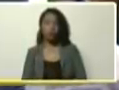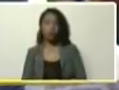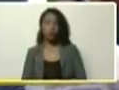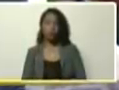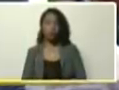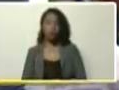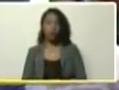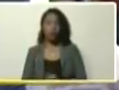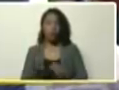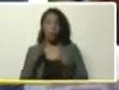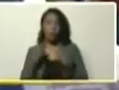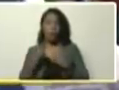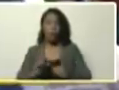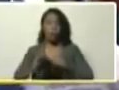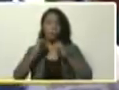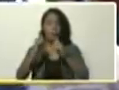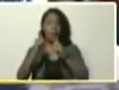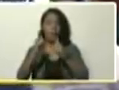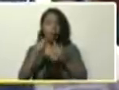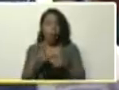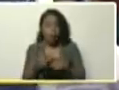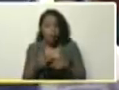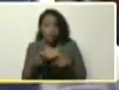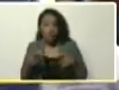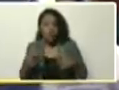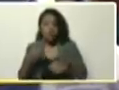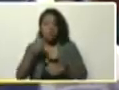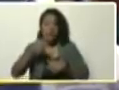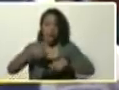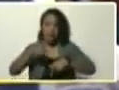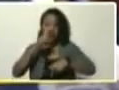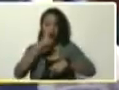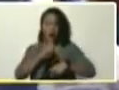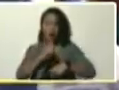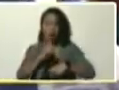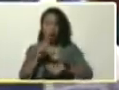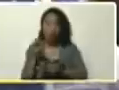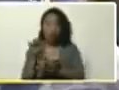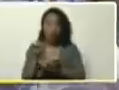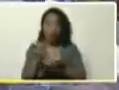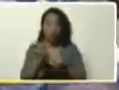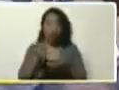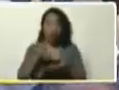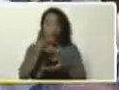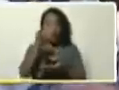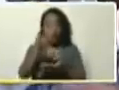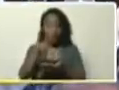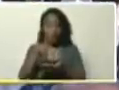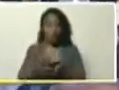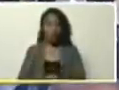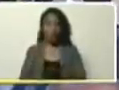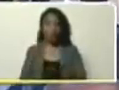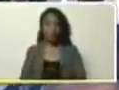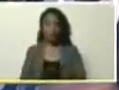Para empezar, crecimos bien este año en los ingresos nacionales.